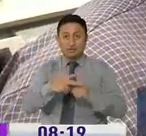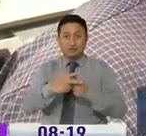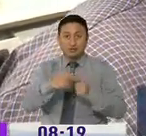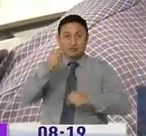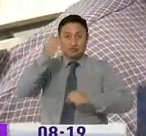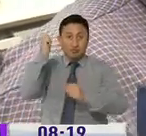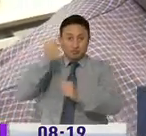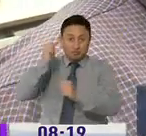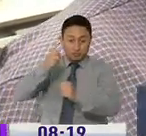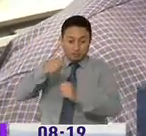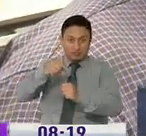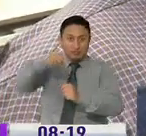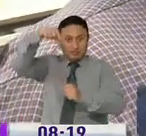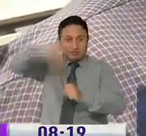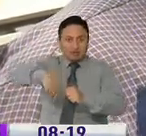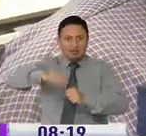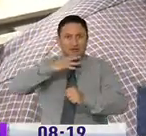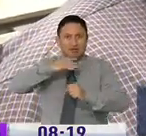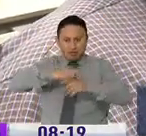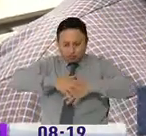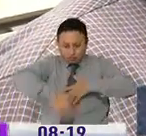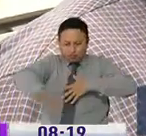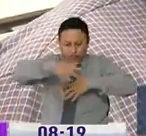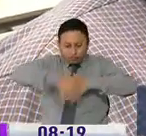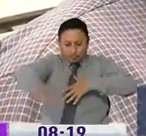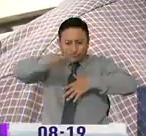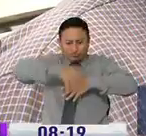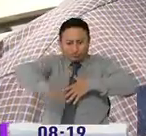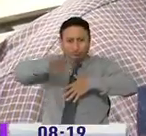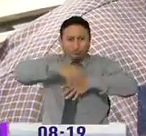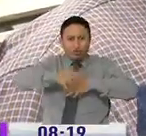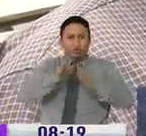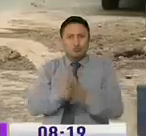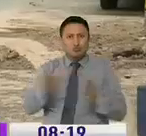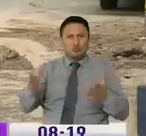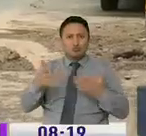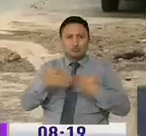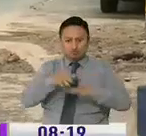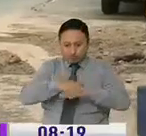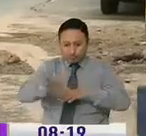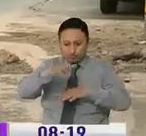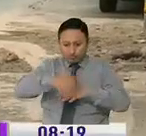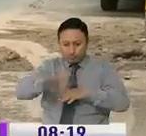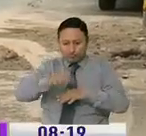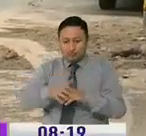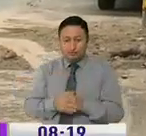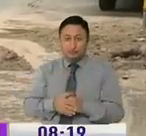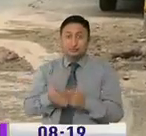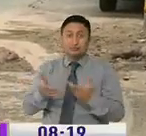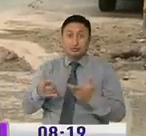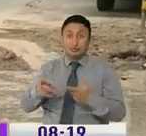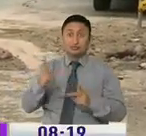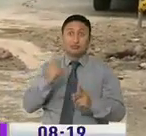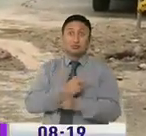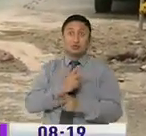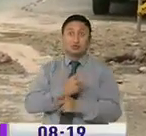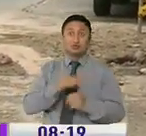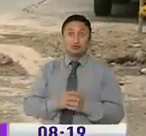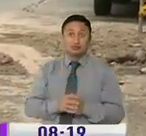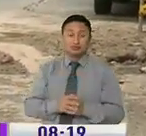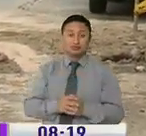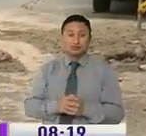hecho un río. O sea, abajo era ya, estaba anegando el agua. Esto está muy peligroso.